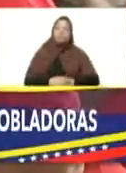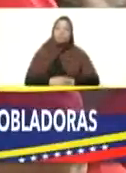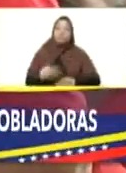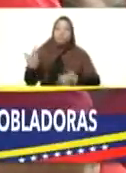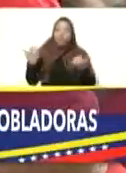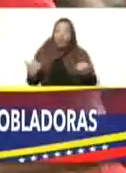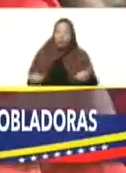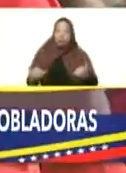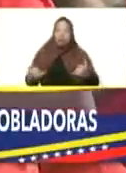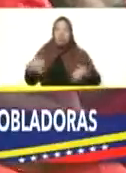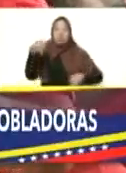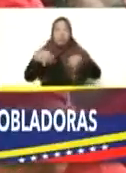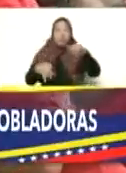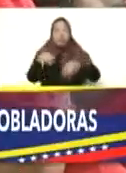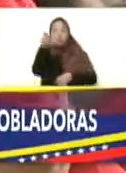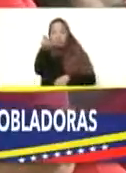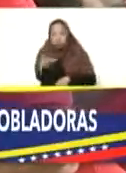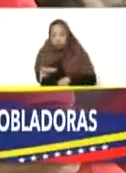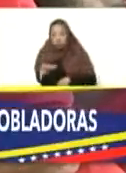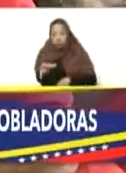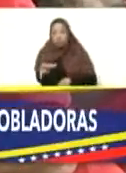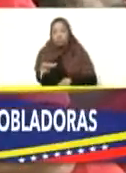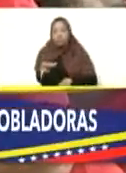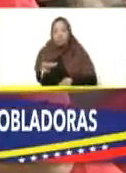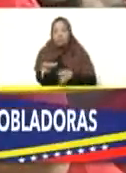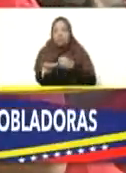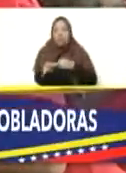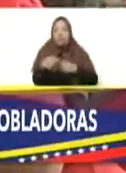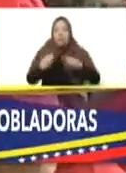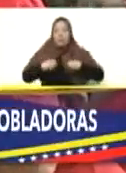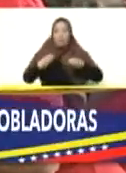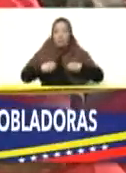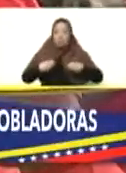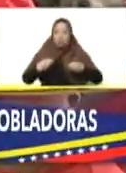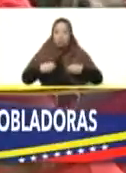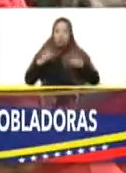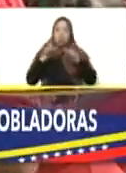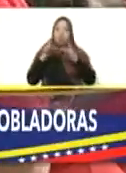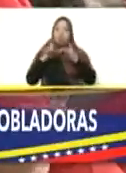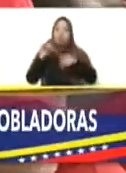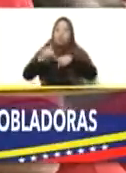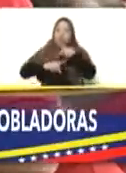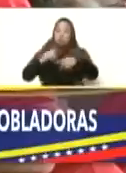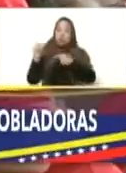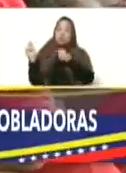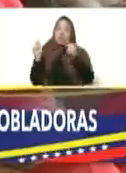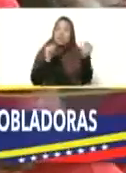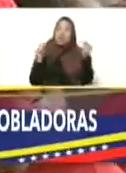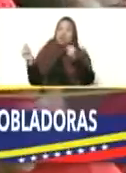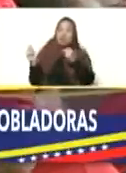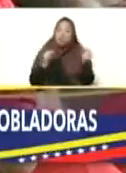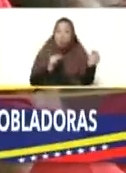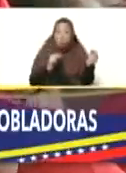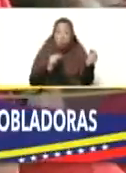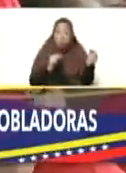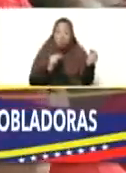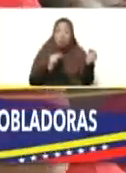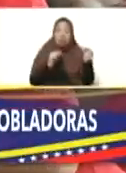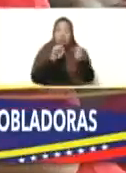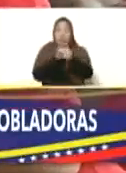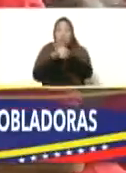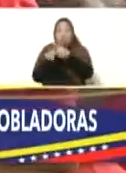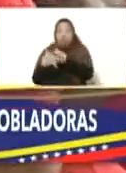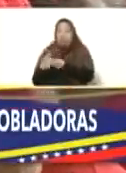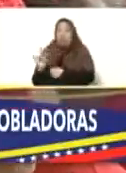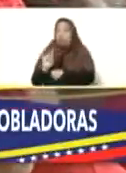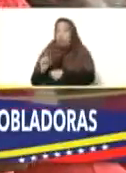tenemos figura jurídica vivimos en un contacto el proceso de discusión la pandemia no nos